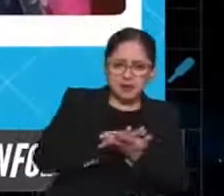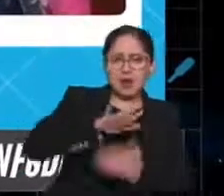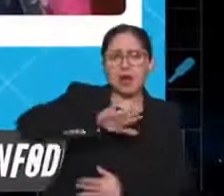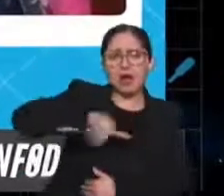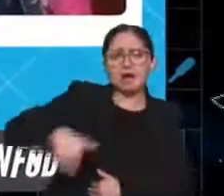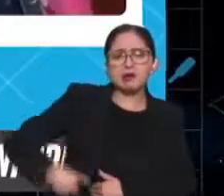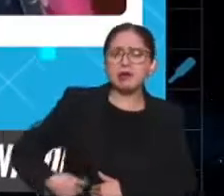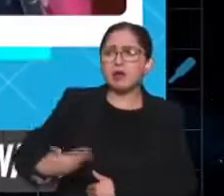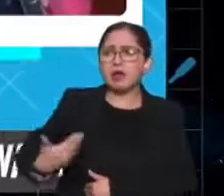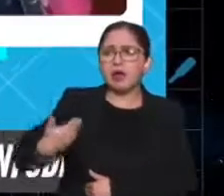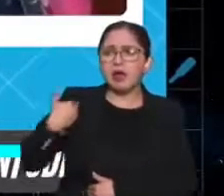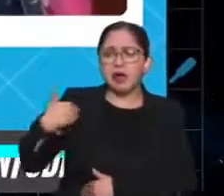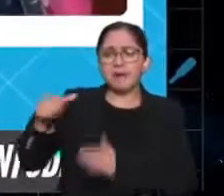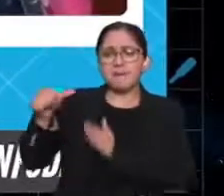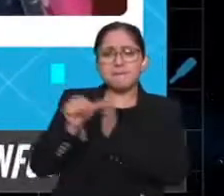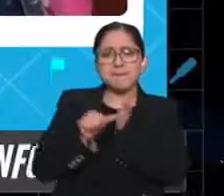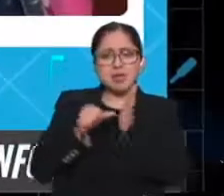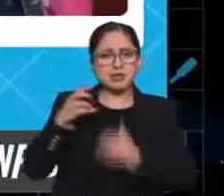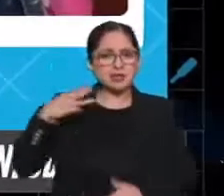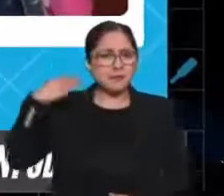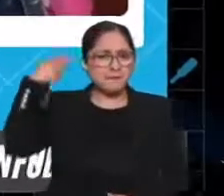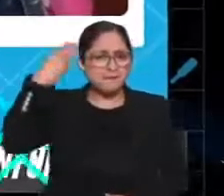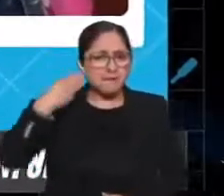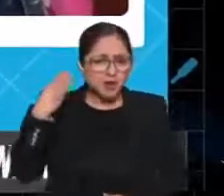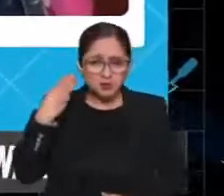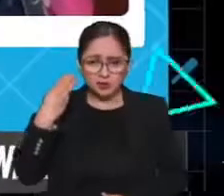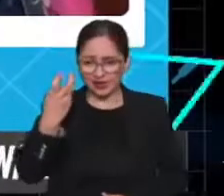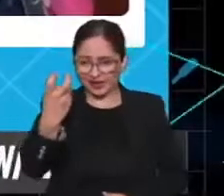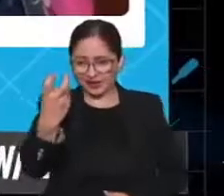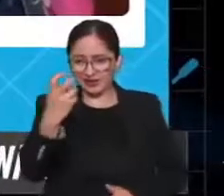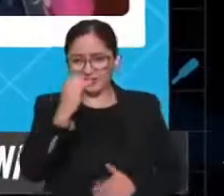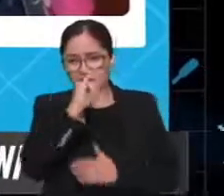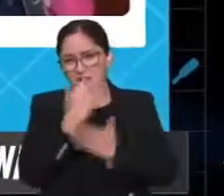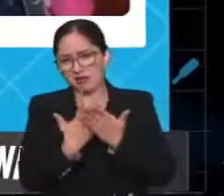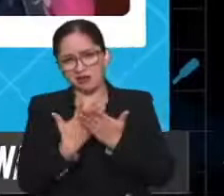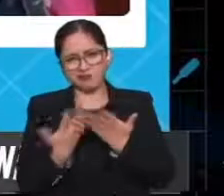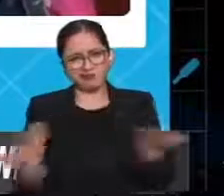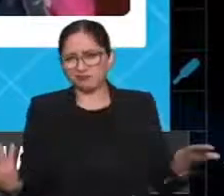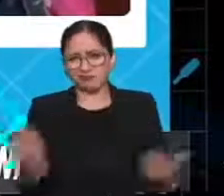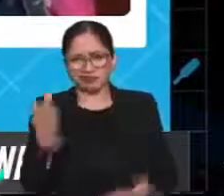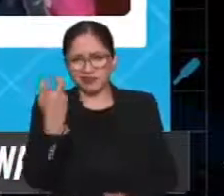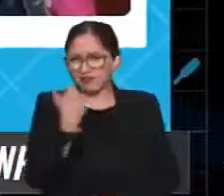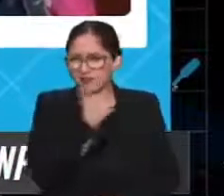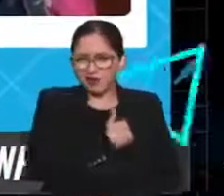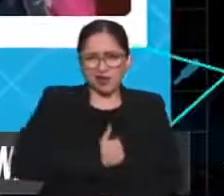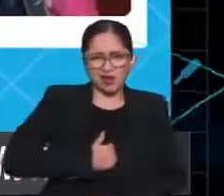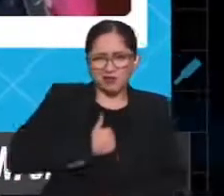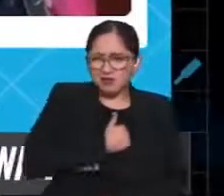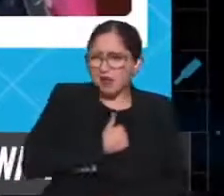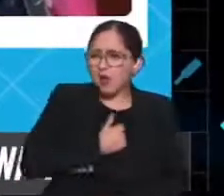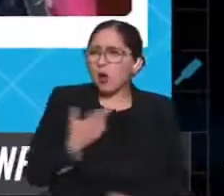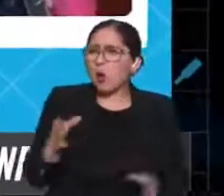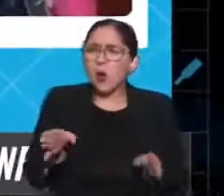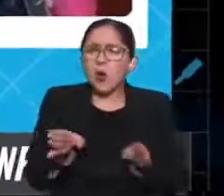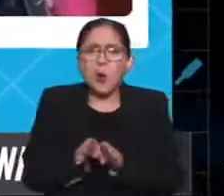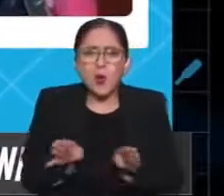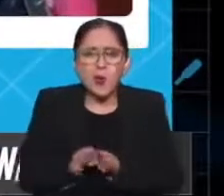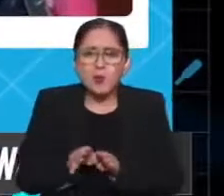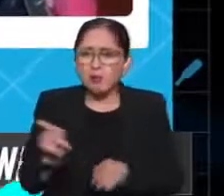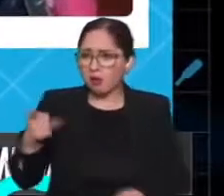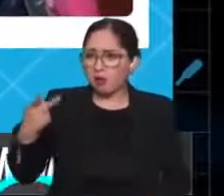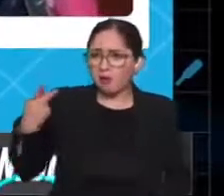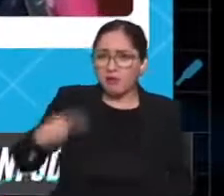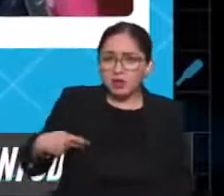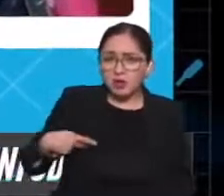estamos viendo ahí en pantalla. Pues esto es muy lastimoso, ¿no? Lastimoso y lamentable, porque que